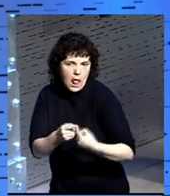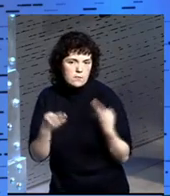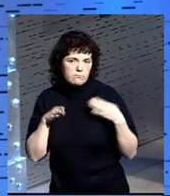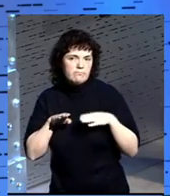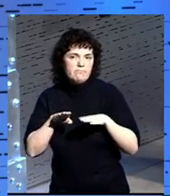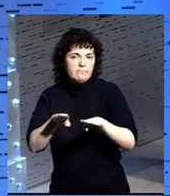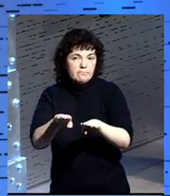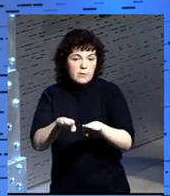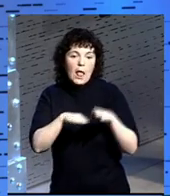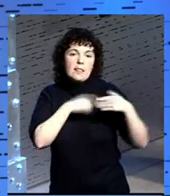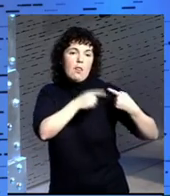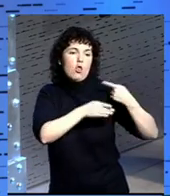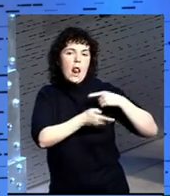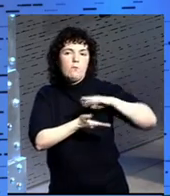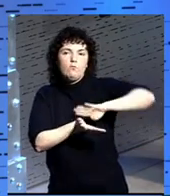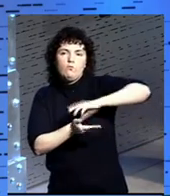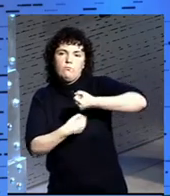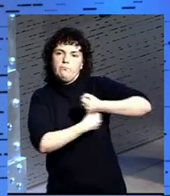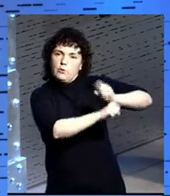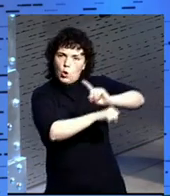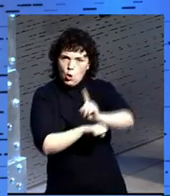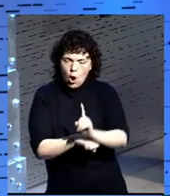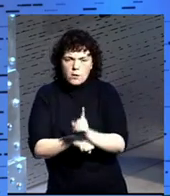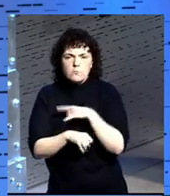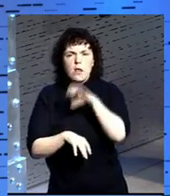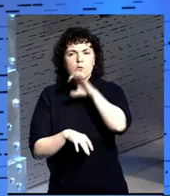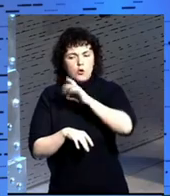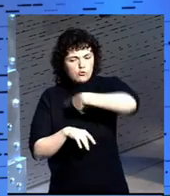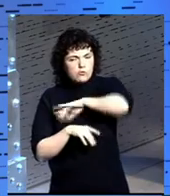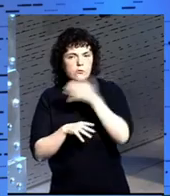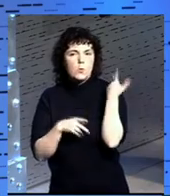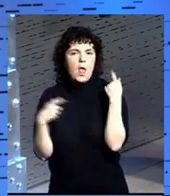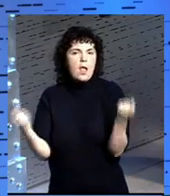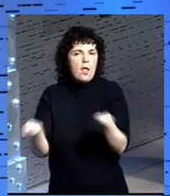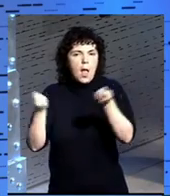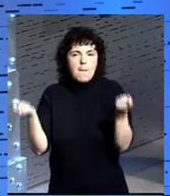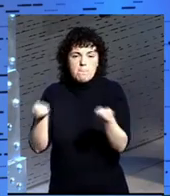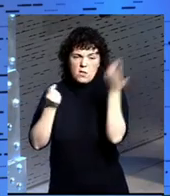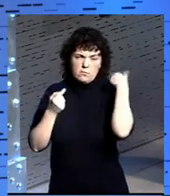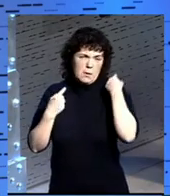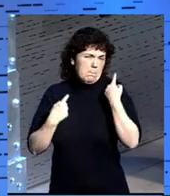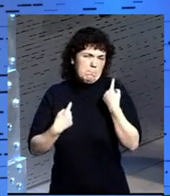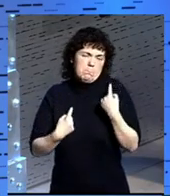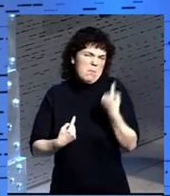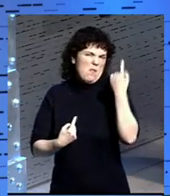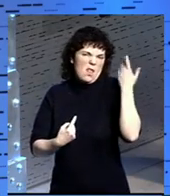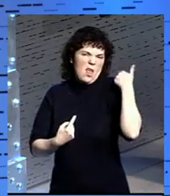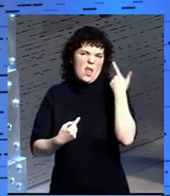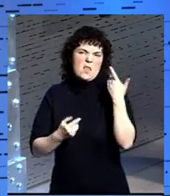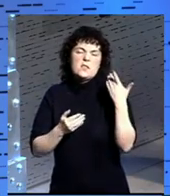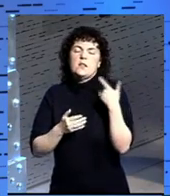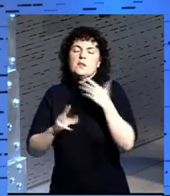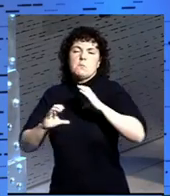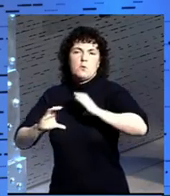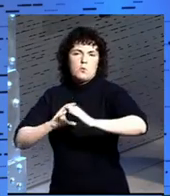supuesto, el anterior. Hay una anécdota. Nosotros, en una de las campañas de las primeras que hicimos de esta nueva serie de